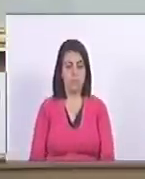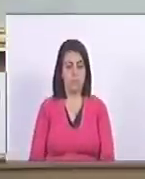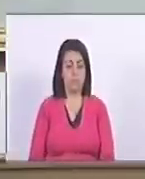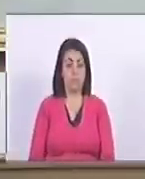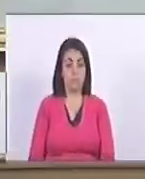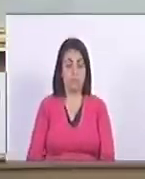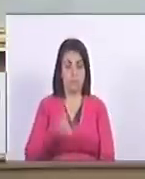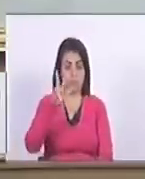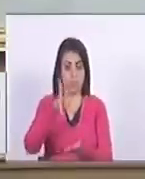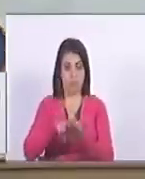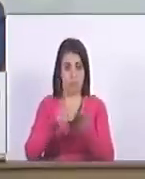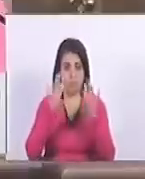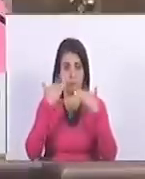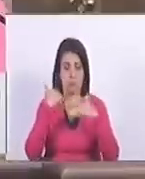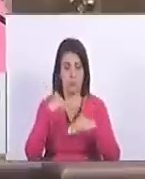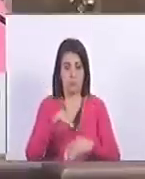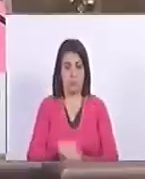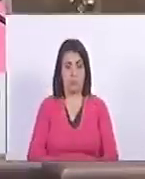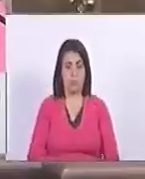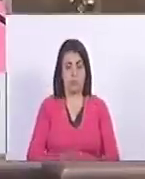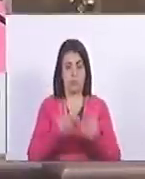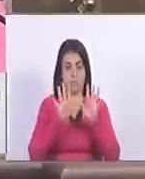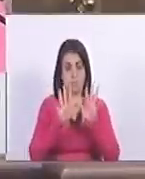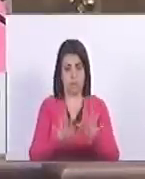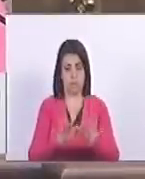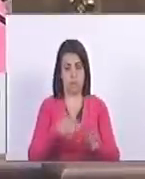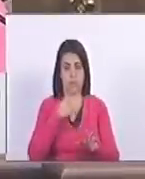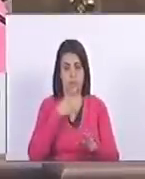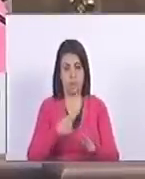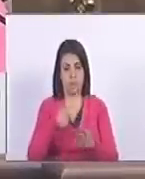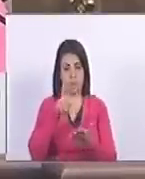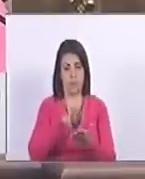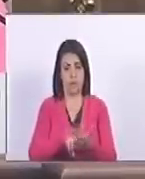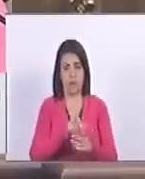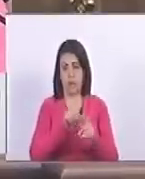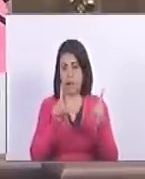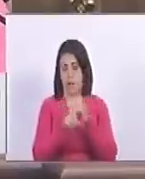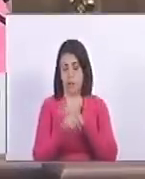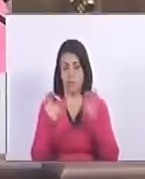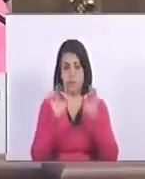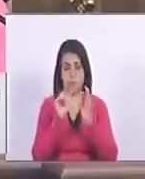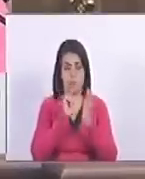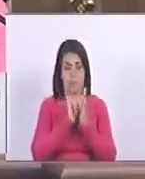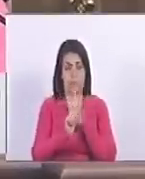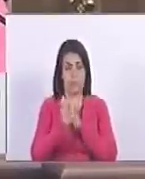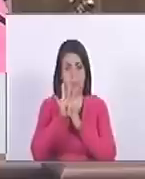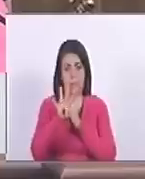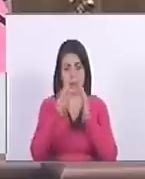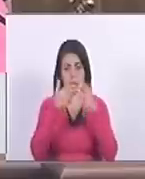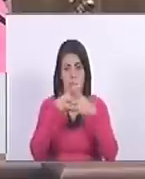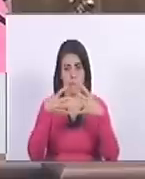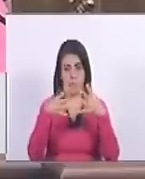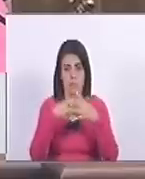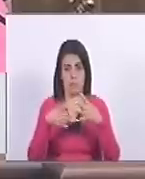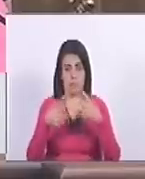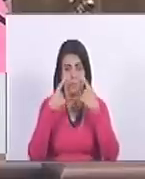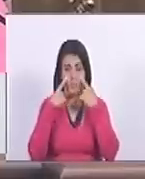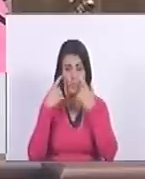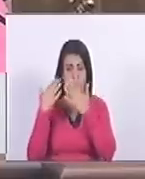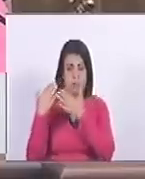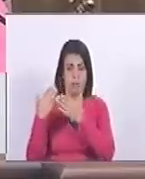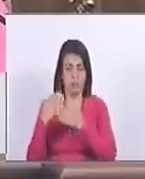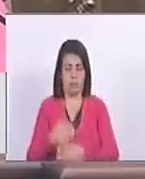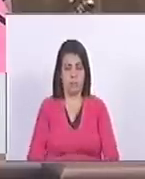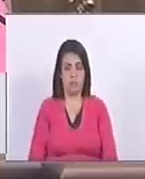el epígrafe. Aprobado. Siguiente. Décimo, se propone aprobar sin modificación el artículo 4, el cual queda redactado